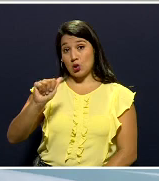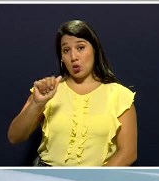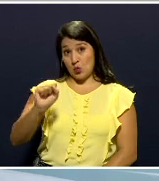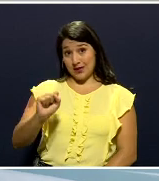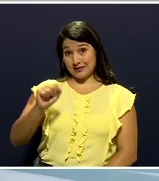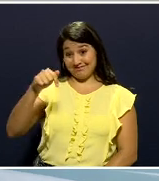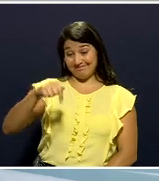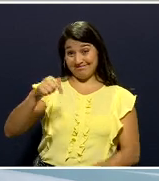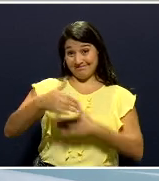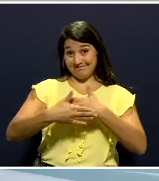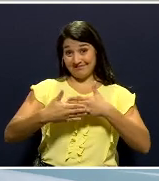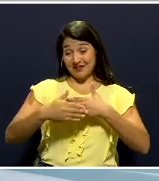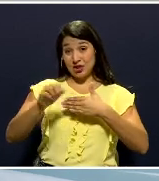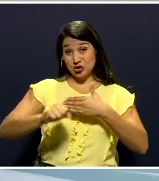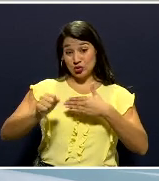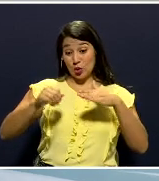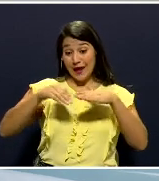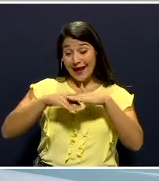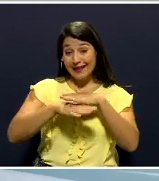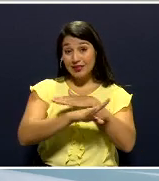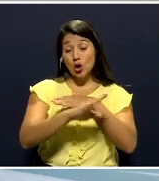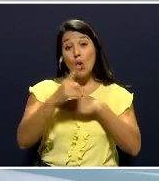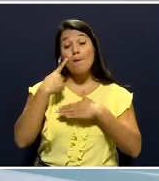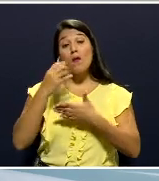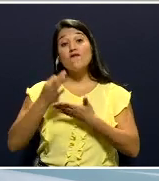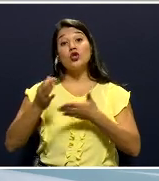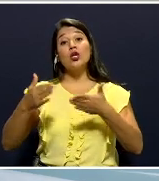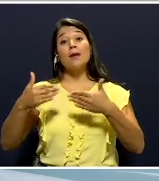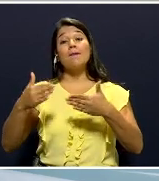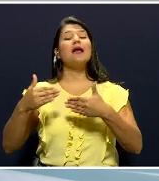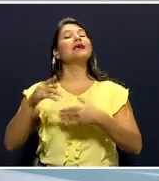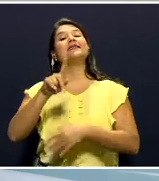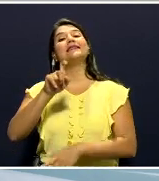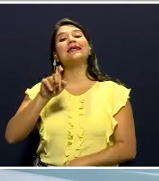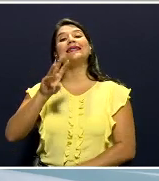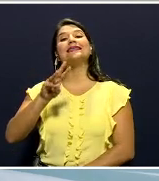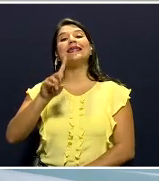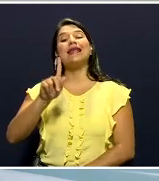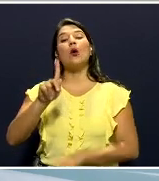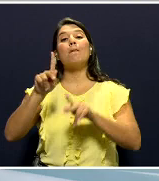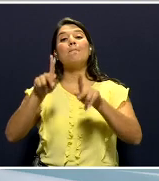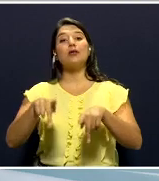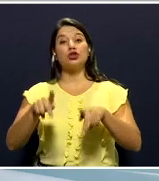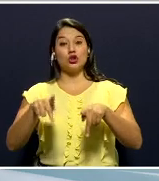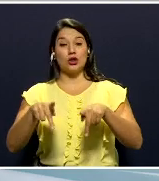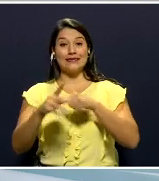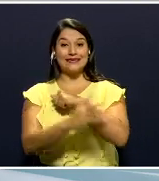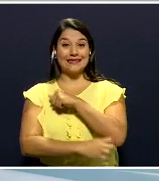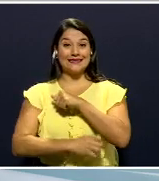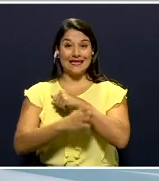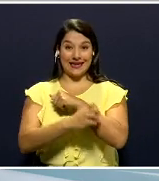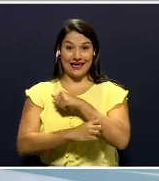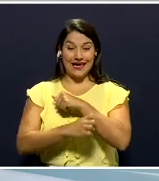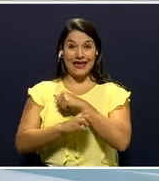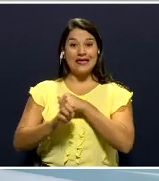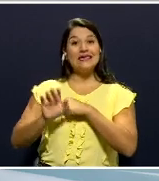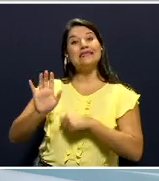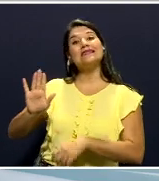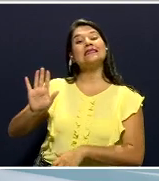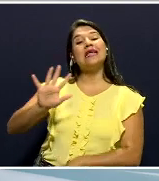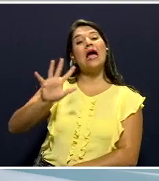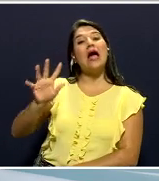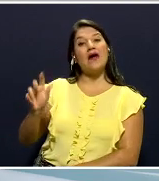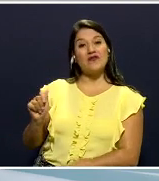Panamá un grupo de 162 migrantes extracontinentales que buscan llegar a la frontera